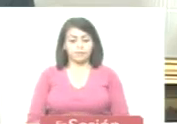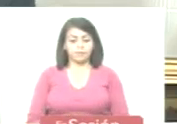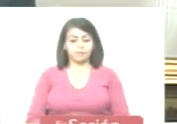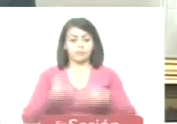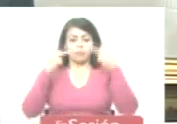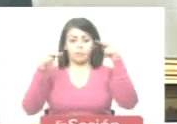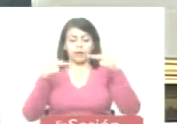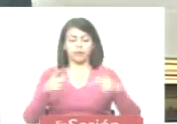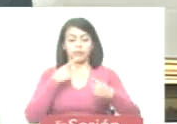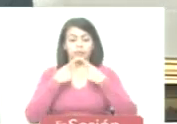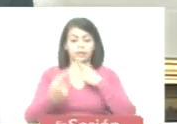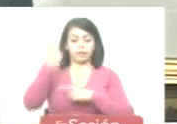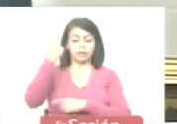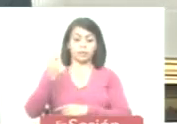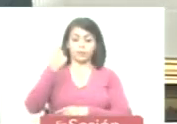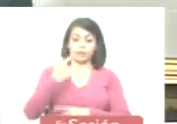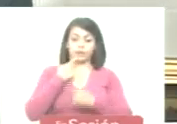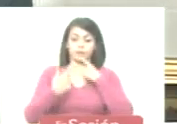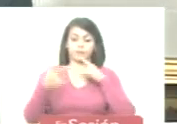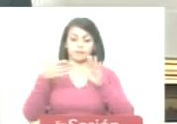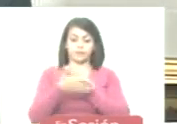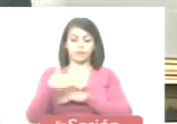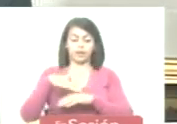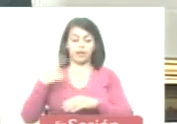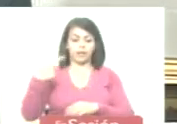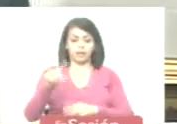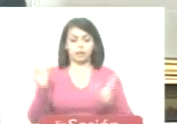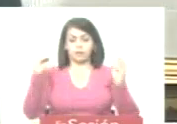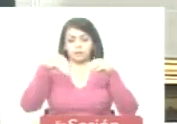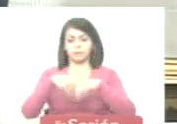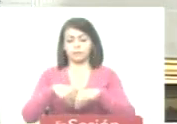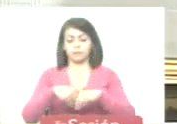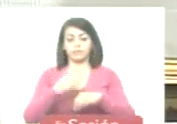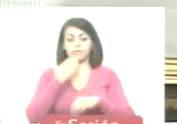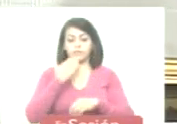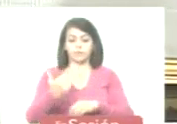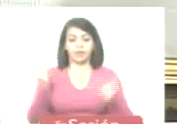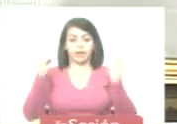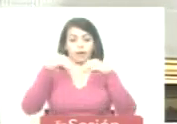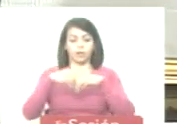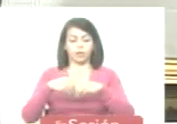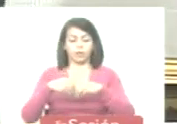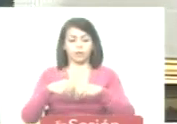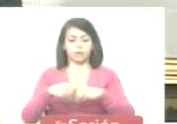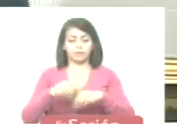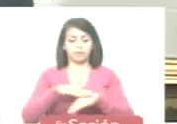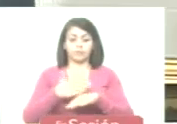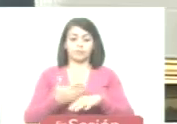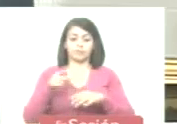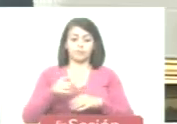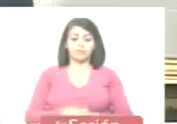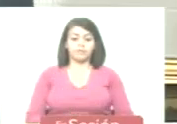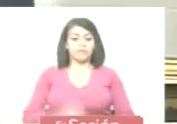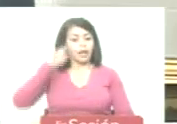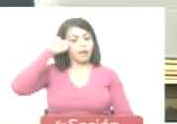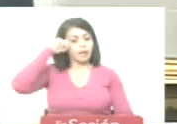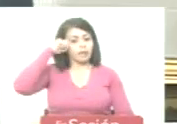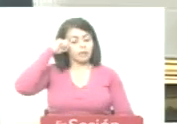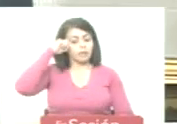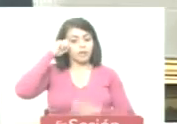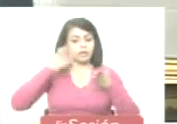párrafos de lo que dijo el diputado Limas en cuanto a que había un acuerdo, una solicitud de un acuerdo para conmemorar